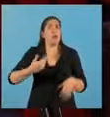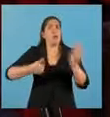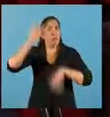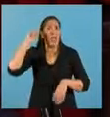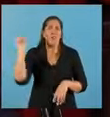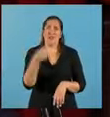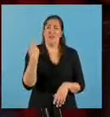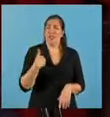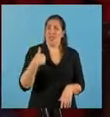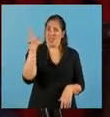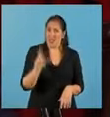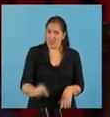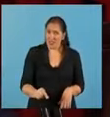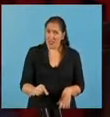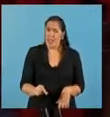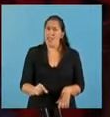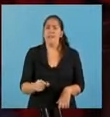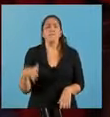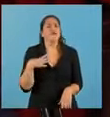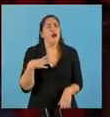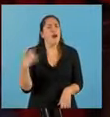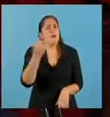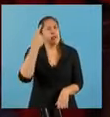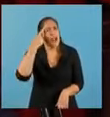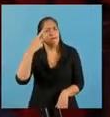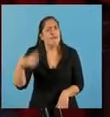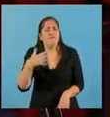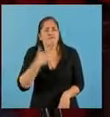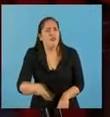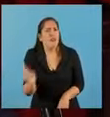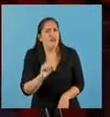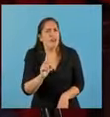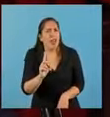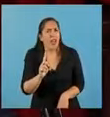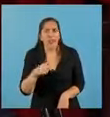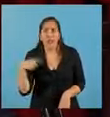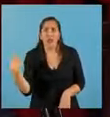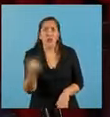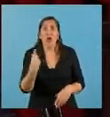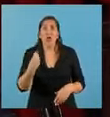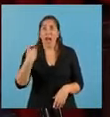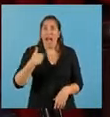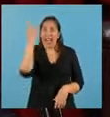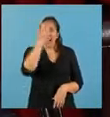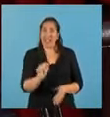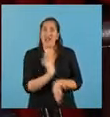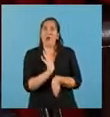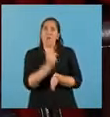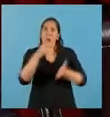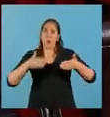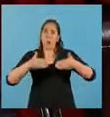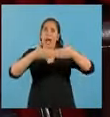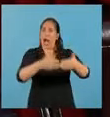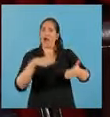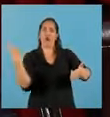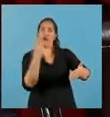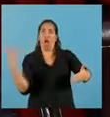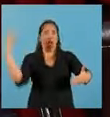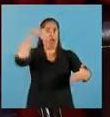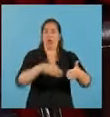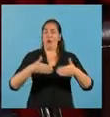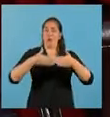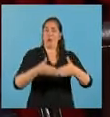de los argentinos, hay quienes todavía no comprenden que todos estamos subidos a un mismo barco, que nuestra suerte será la